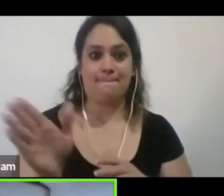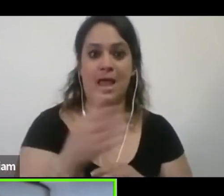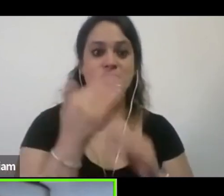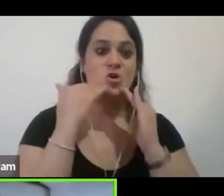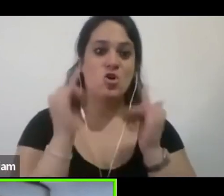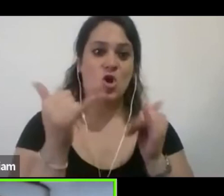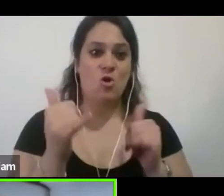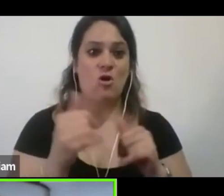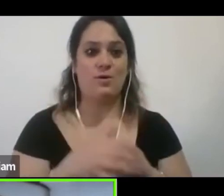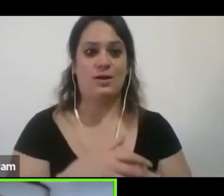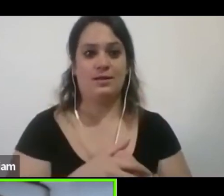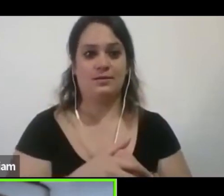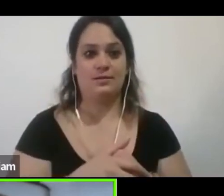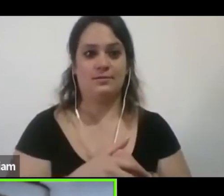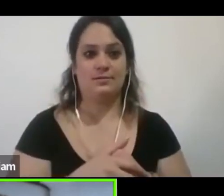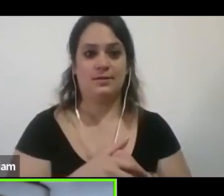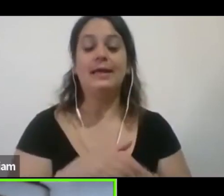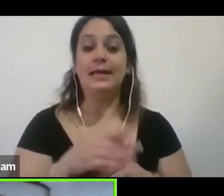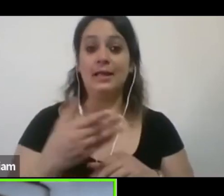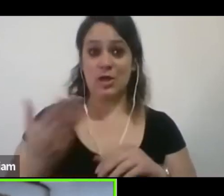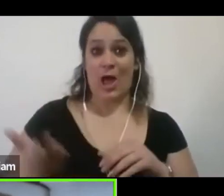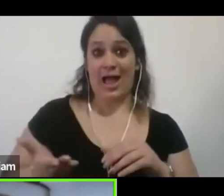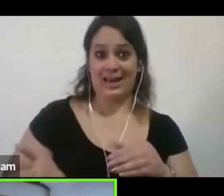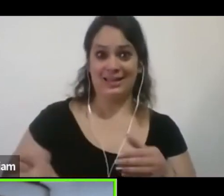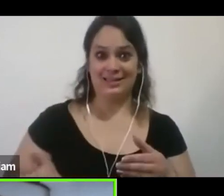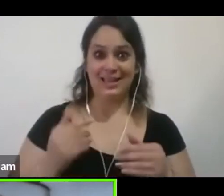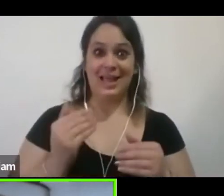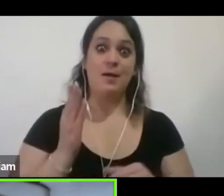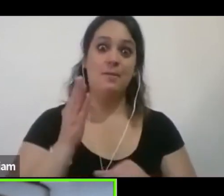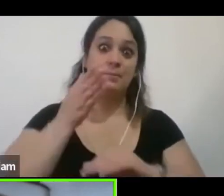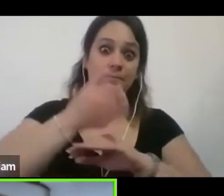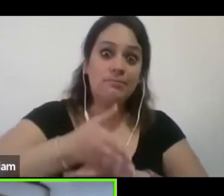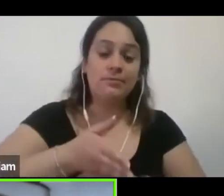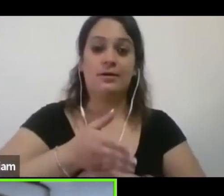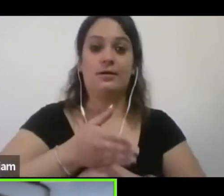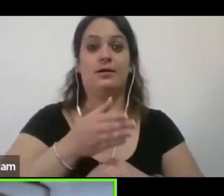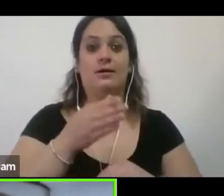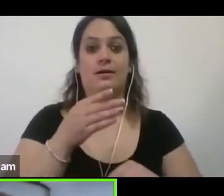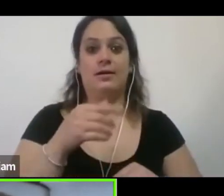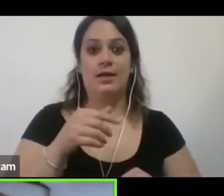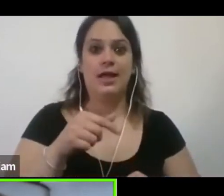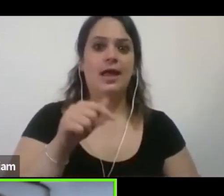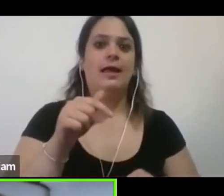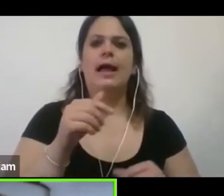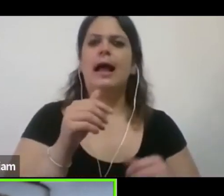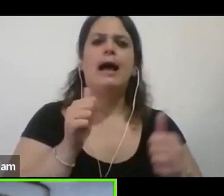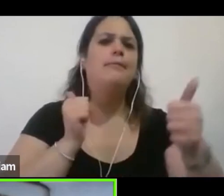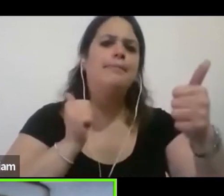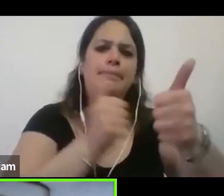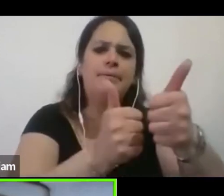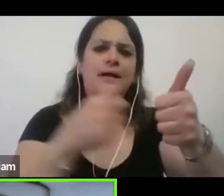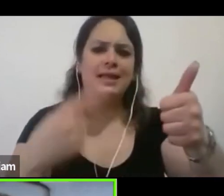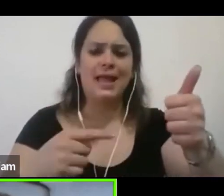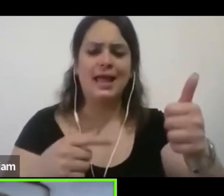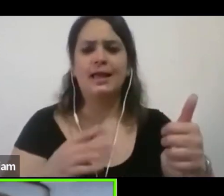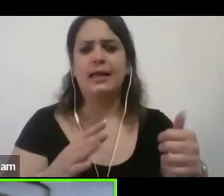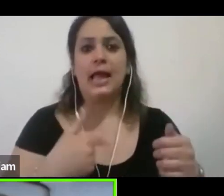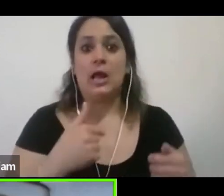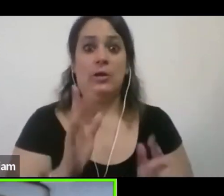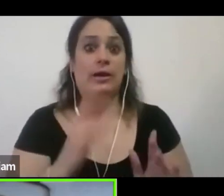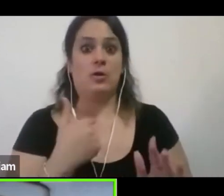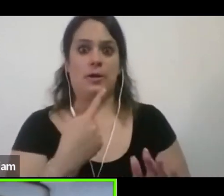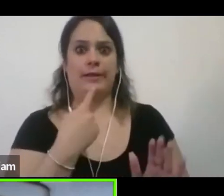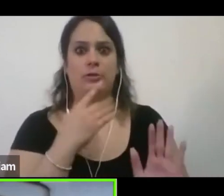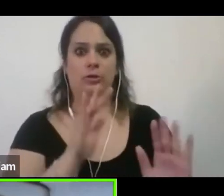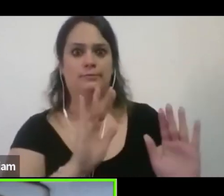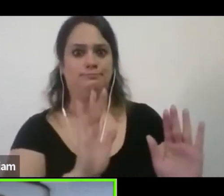jóvenes, que se animen a acercarse en esto de las distancias, que no sean un